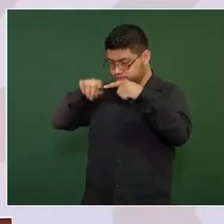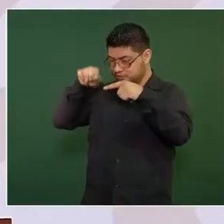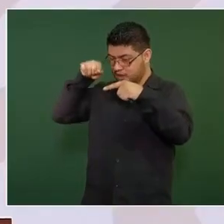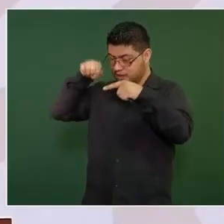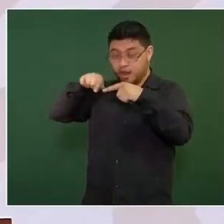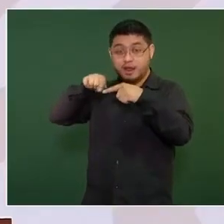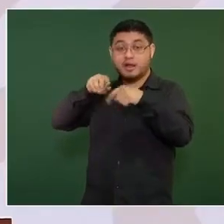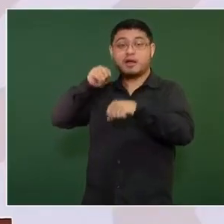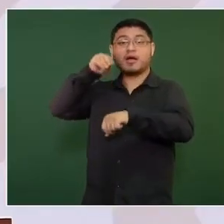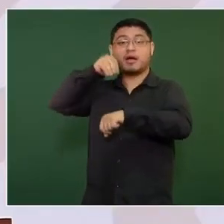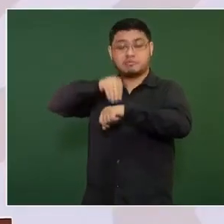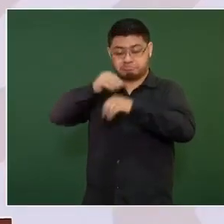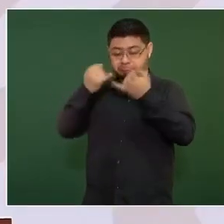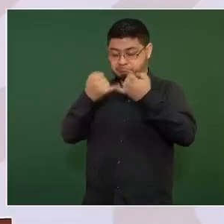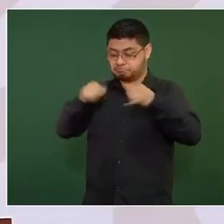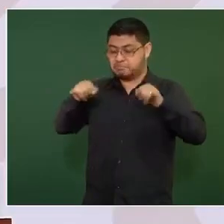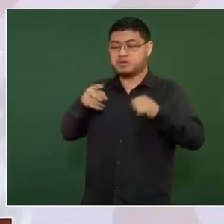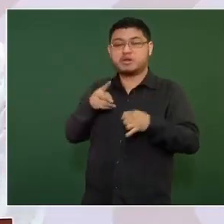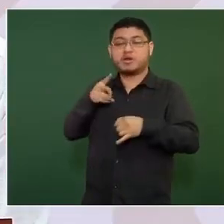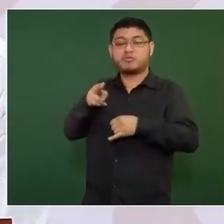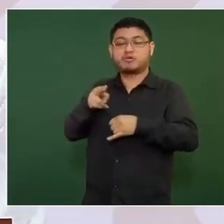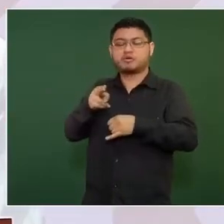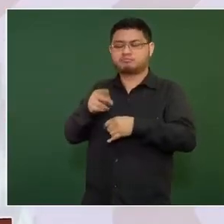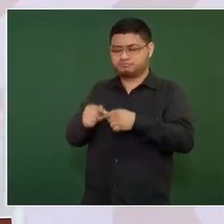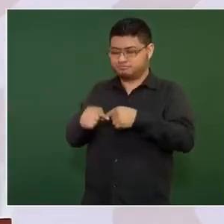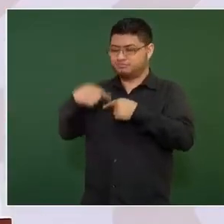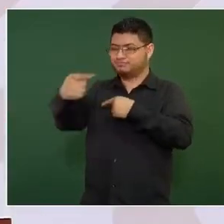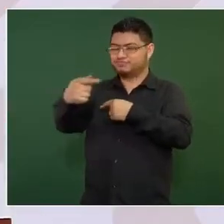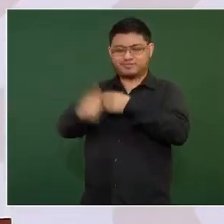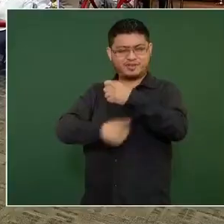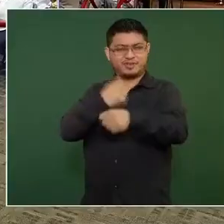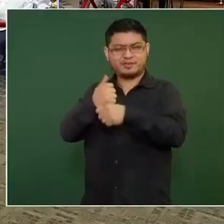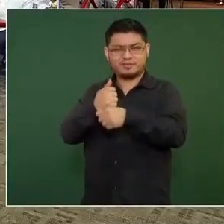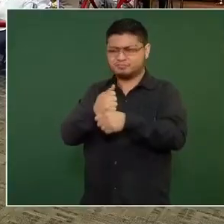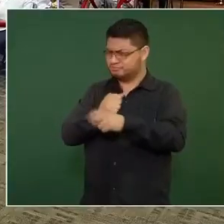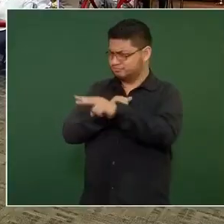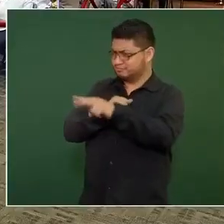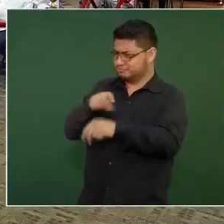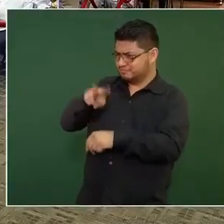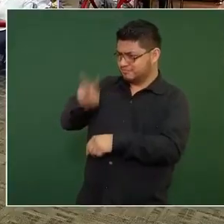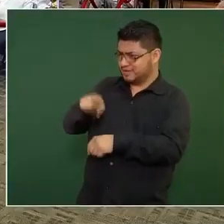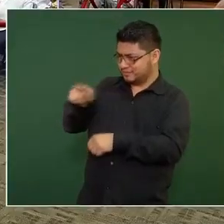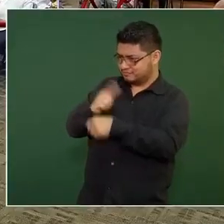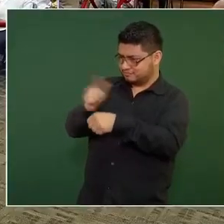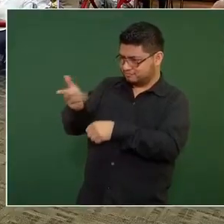las vamos a inaugurar el año próximo, ¿verdad, licenciado Bartlett?